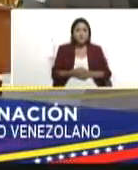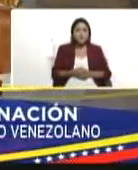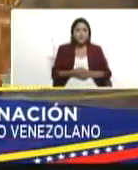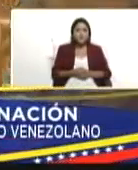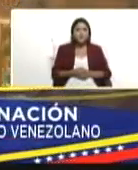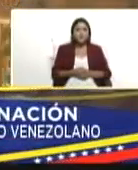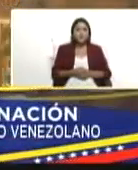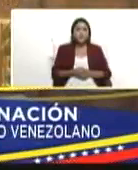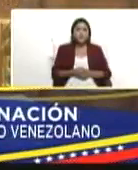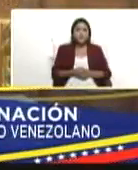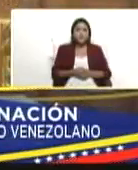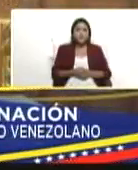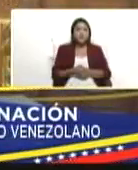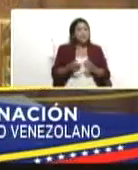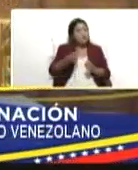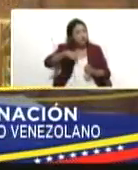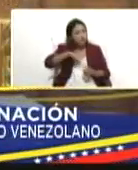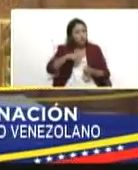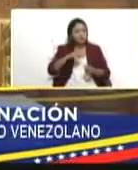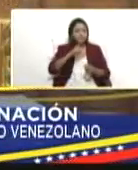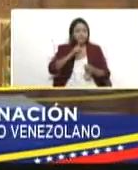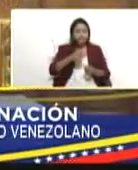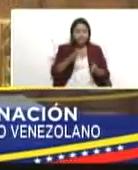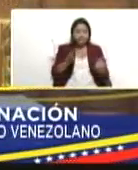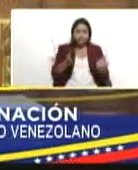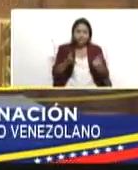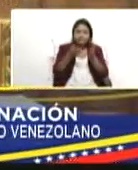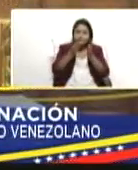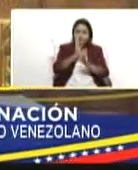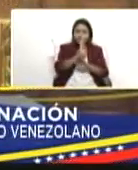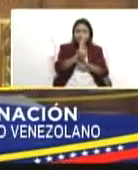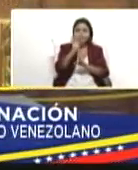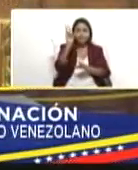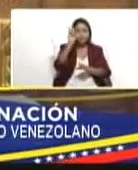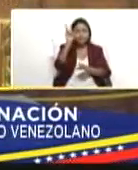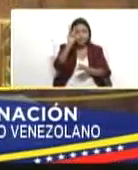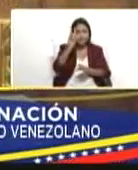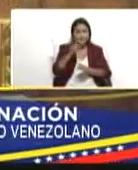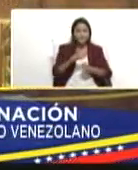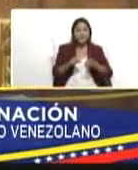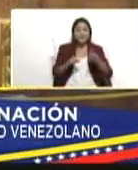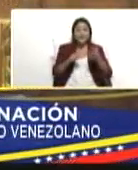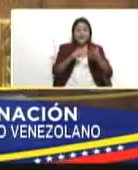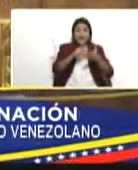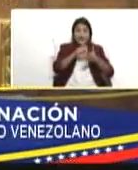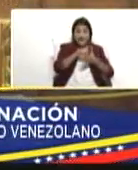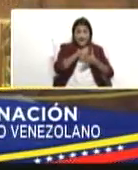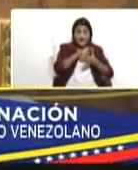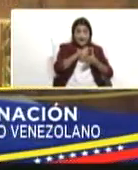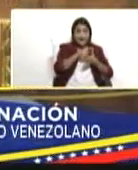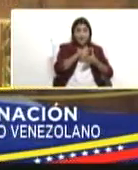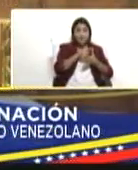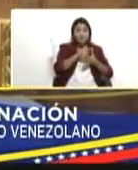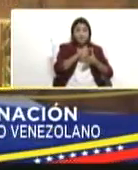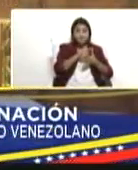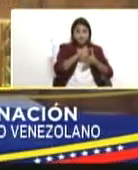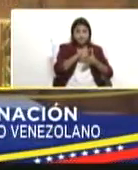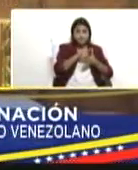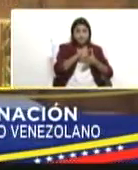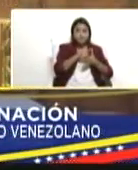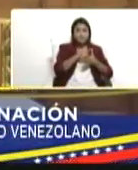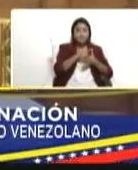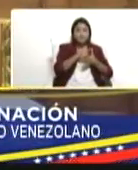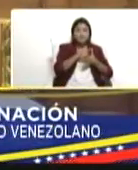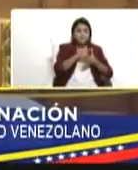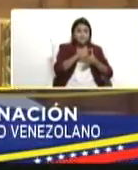bueno hay que seguir avanzando en asegurar nuestro país nuestra quinta línea de opción y quizás la que nos hace sentir